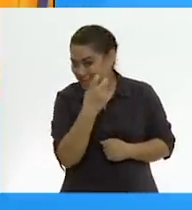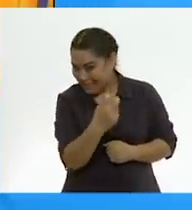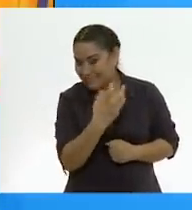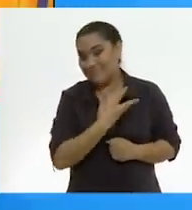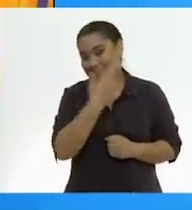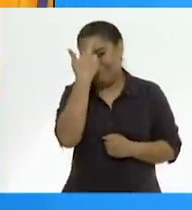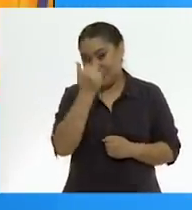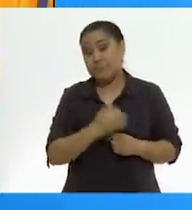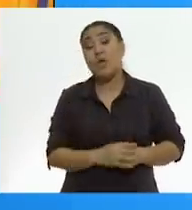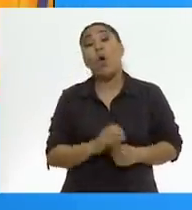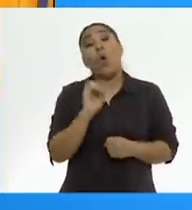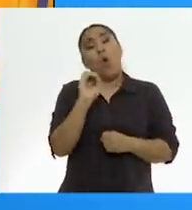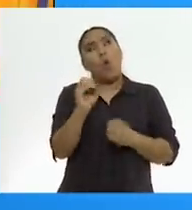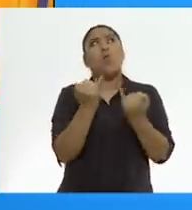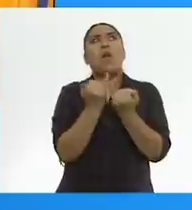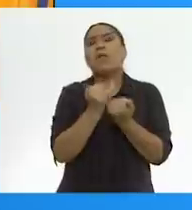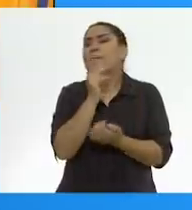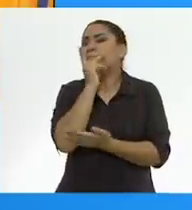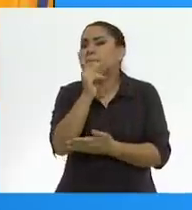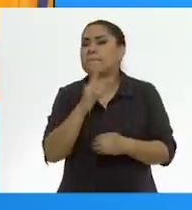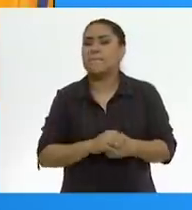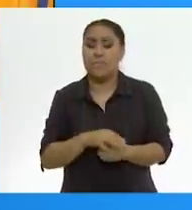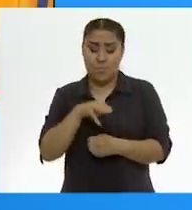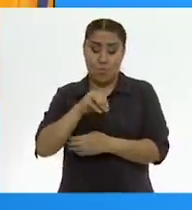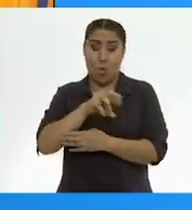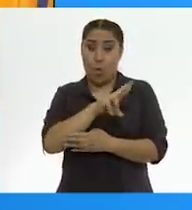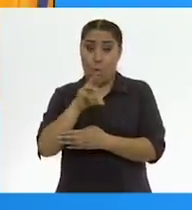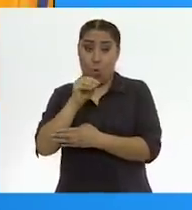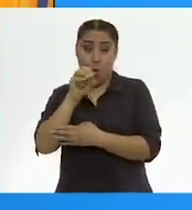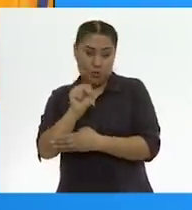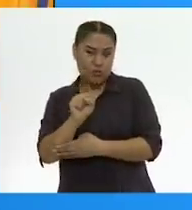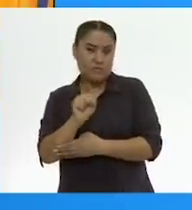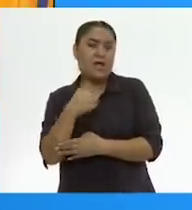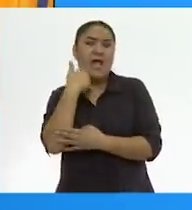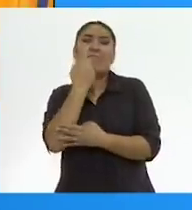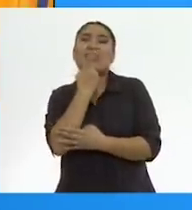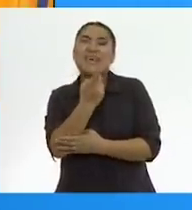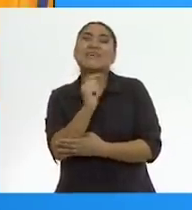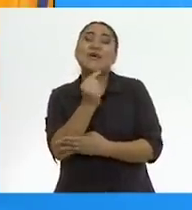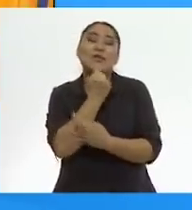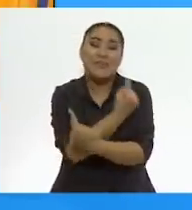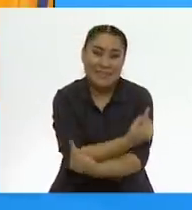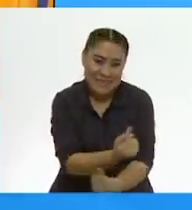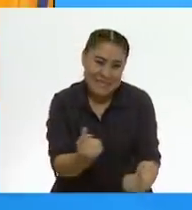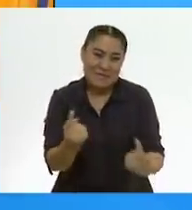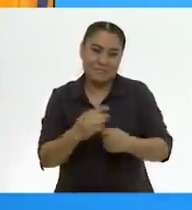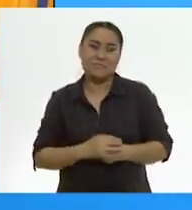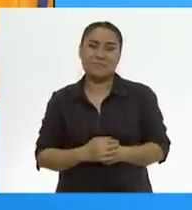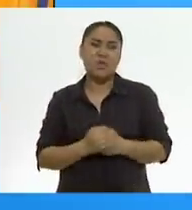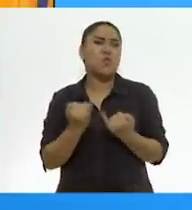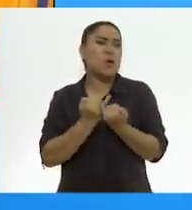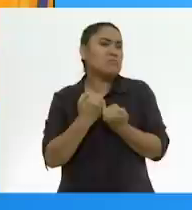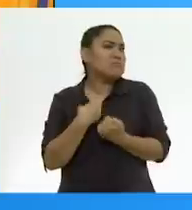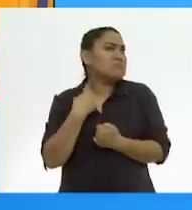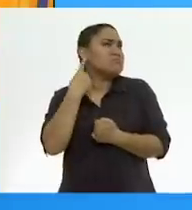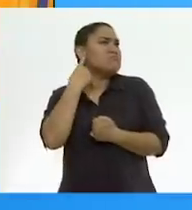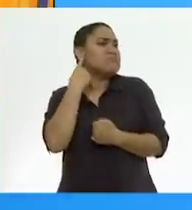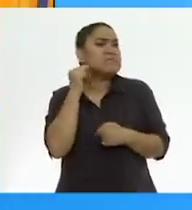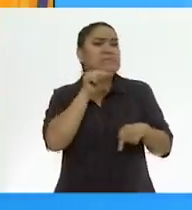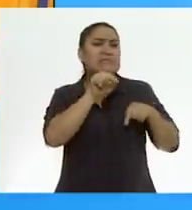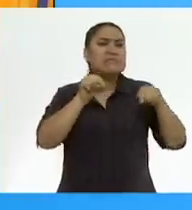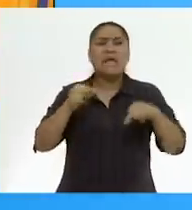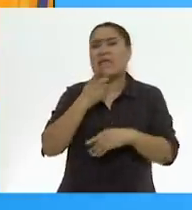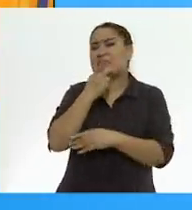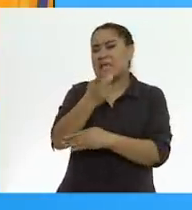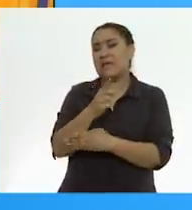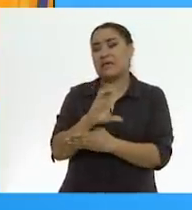Exactamente. O como la palabra morros, para referirnos a los niños. Aunque también he oído en algunas partes que les